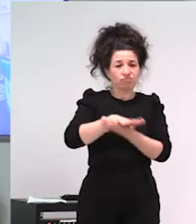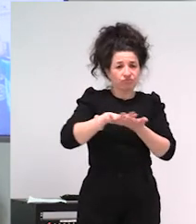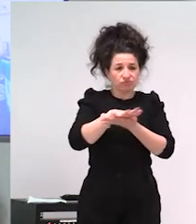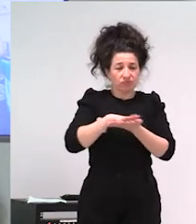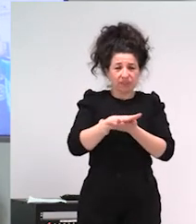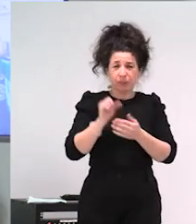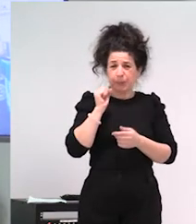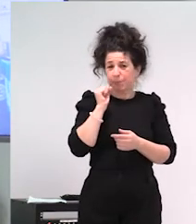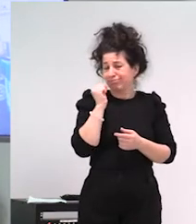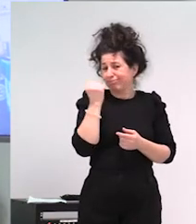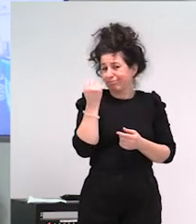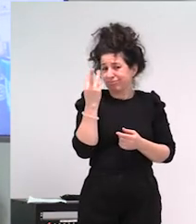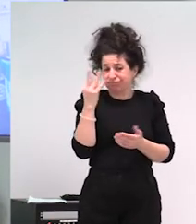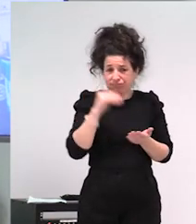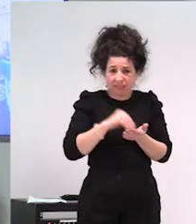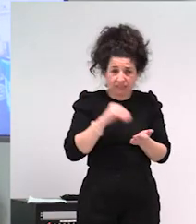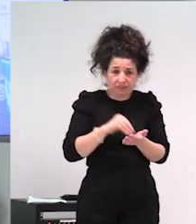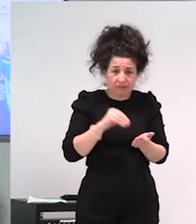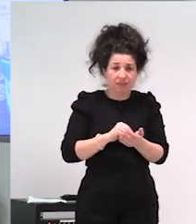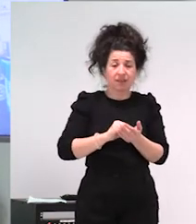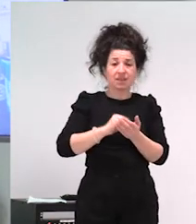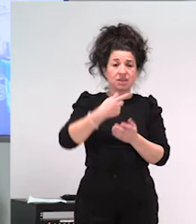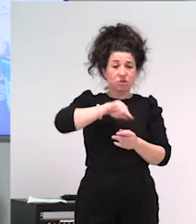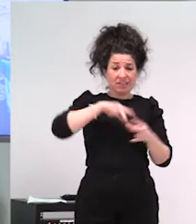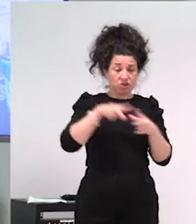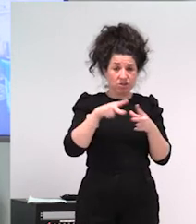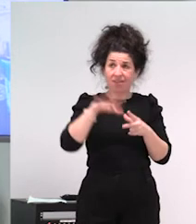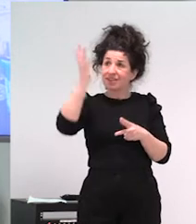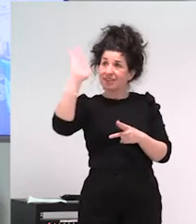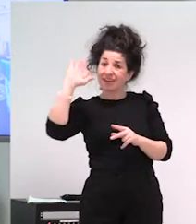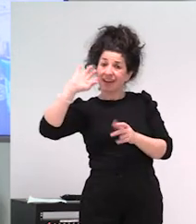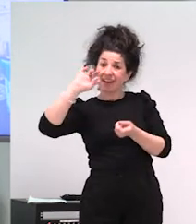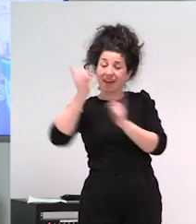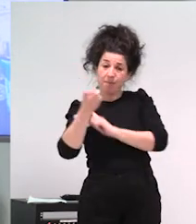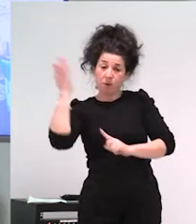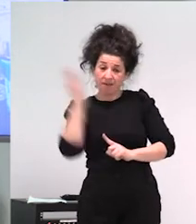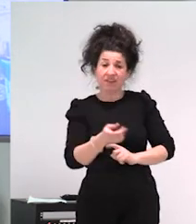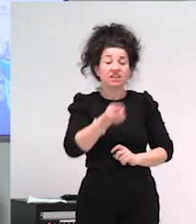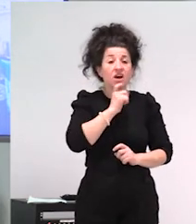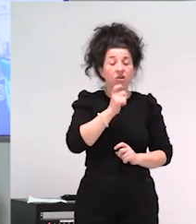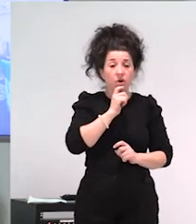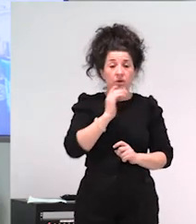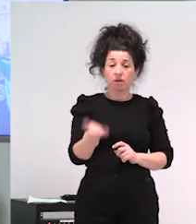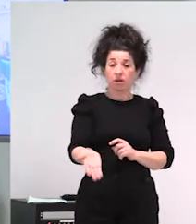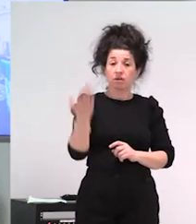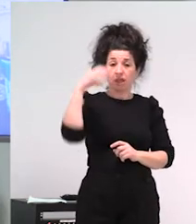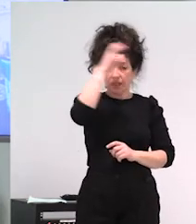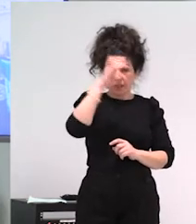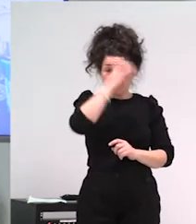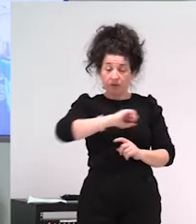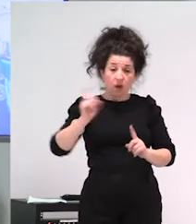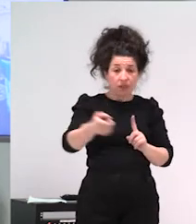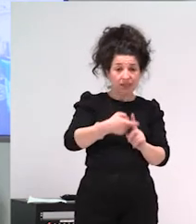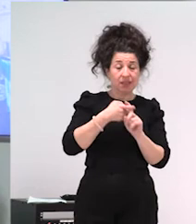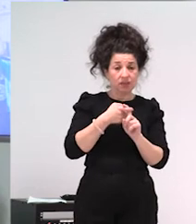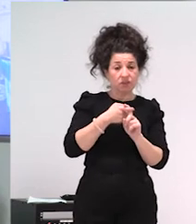hablado mil y una veces de los impactos que tiene el cambio climático en nuestras sociedades, simplemente el diagnóstico que se hacía científicamente no